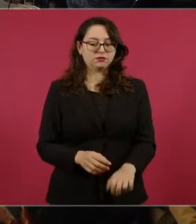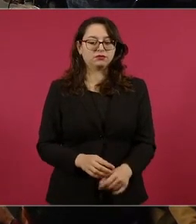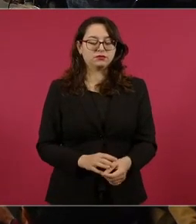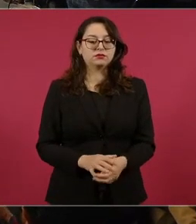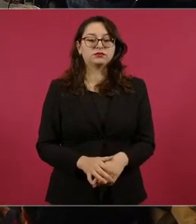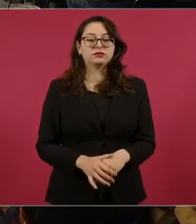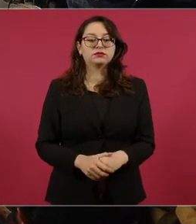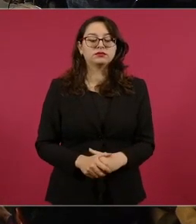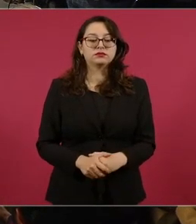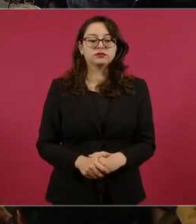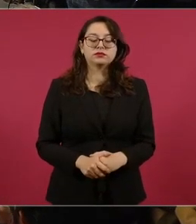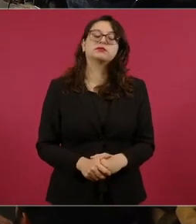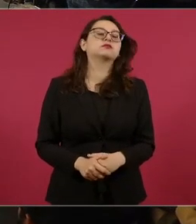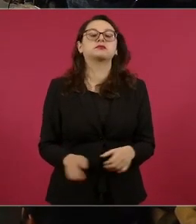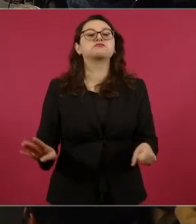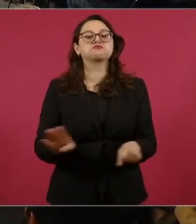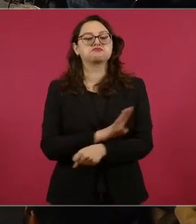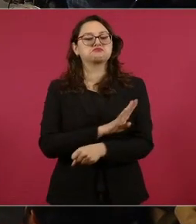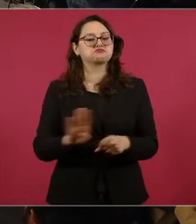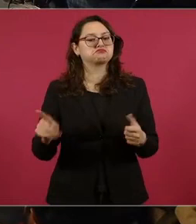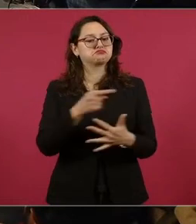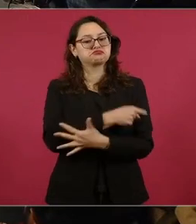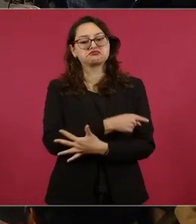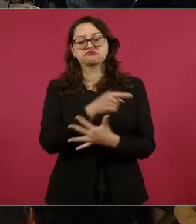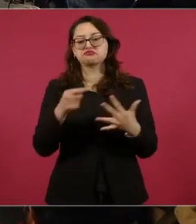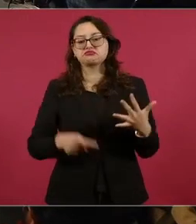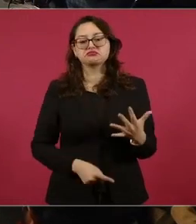pasaje tiene muchas ventajas